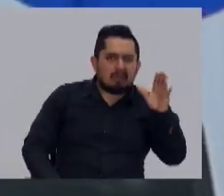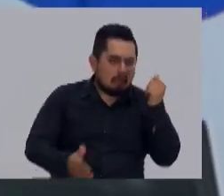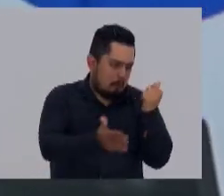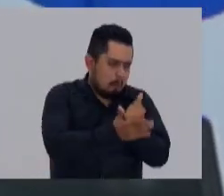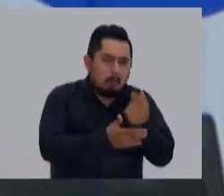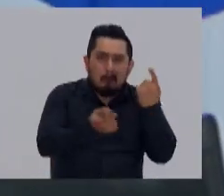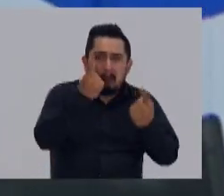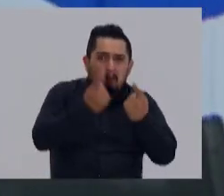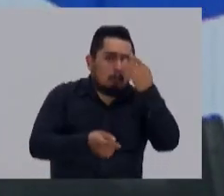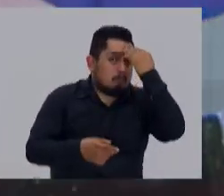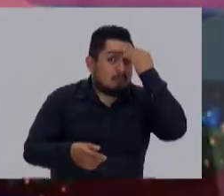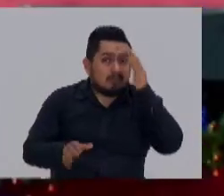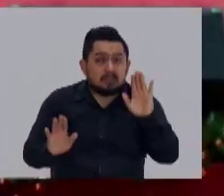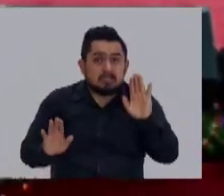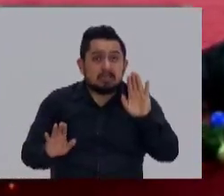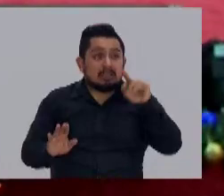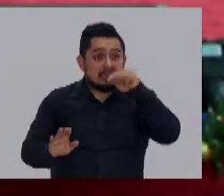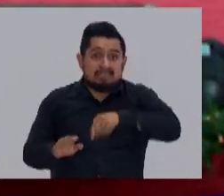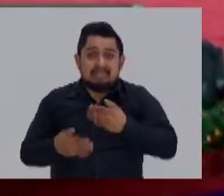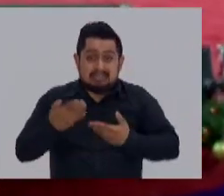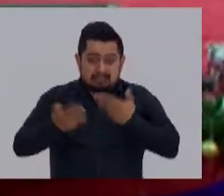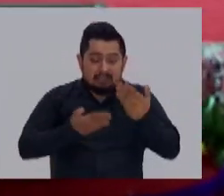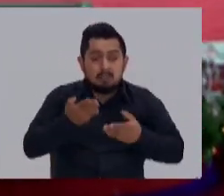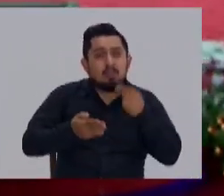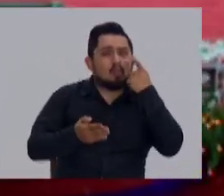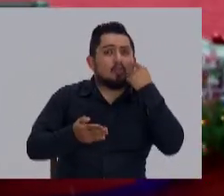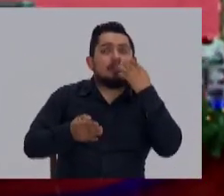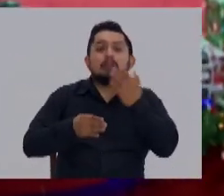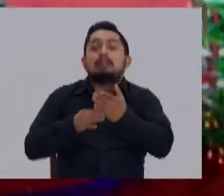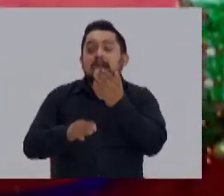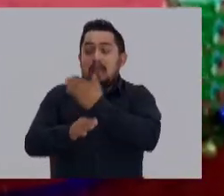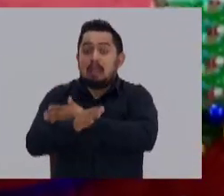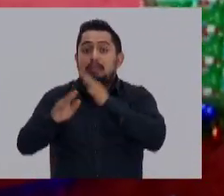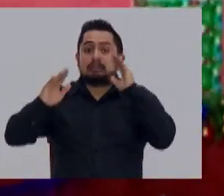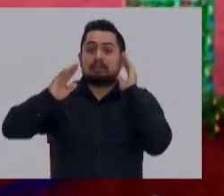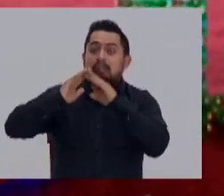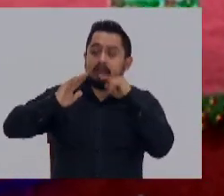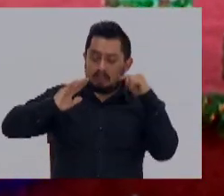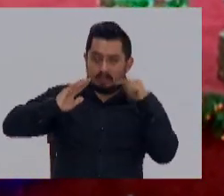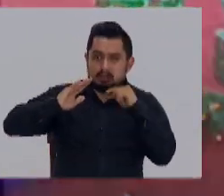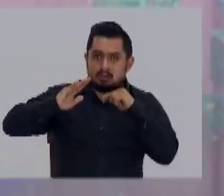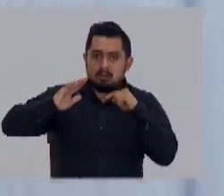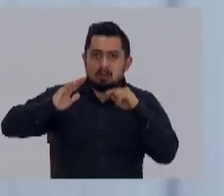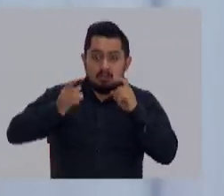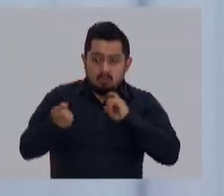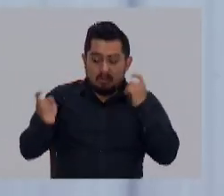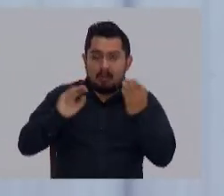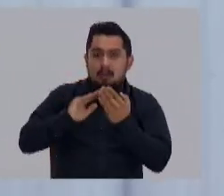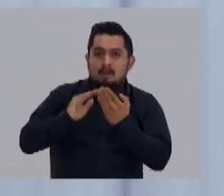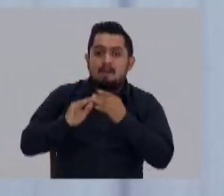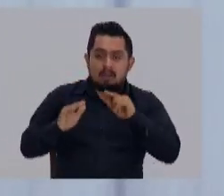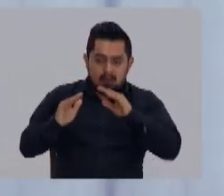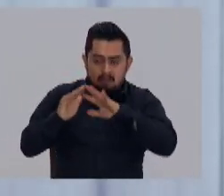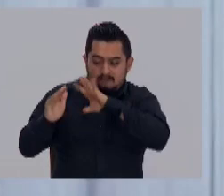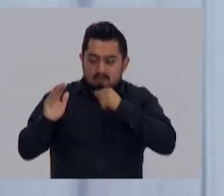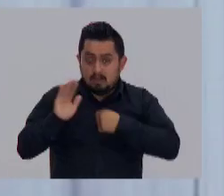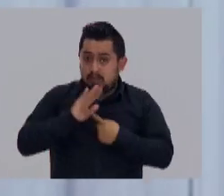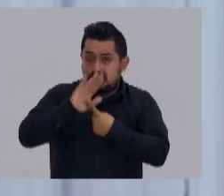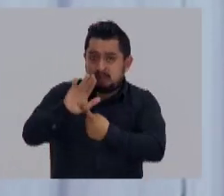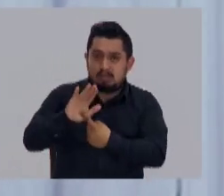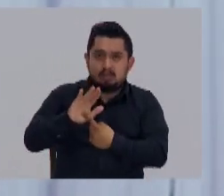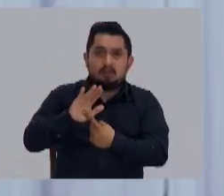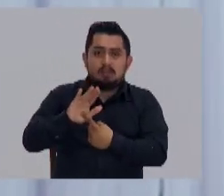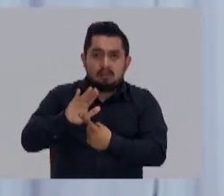es. El servicio comienza en casa. ¿Por qué? Porque tu cambio se lo tienes que mostrar a los tuyos.